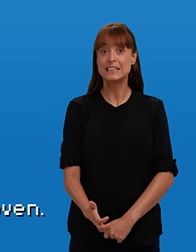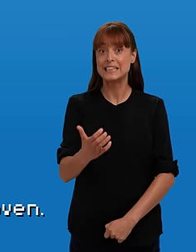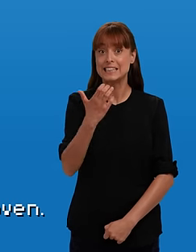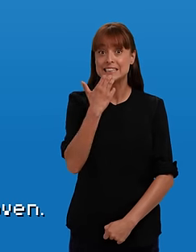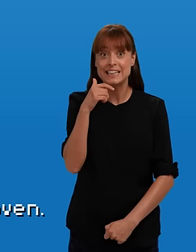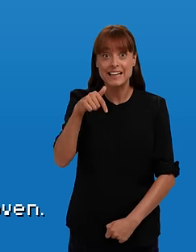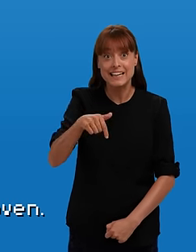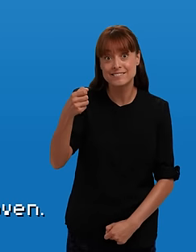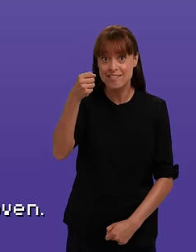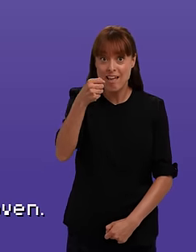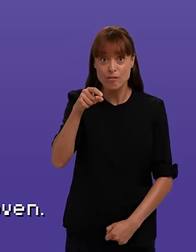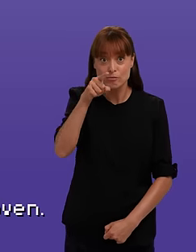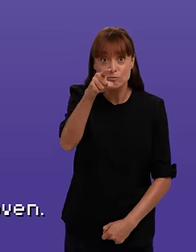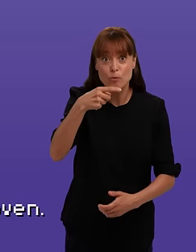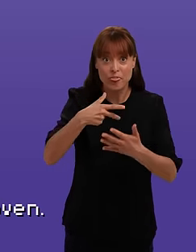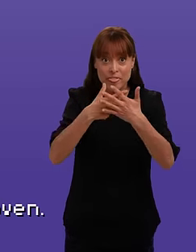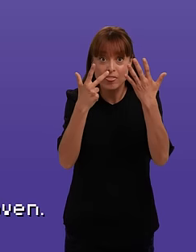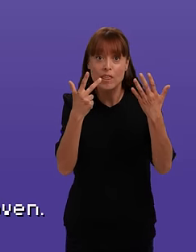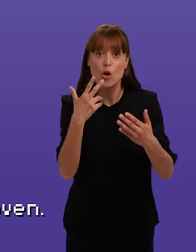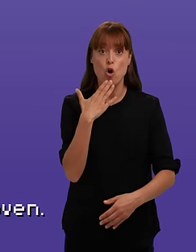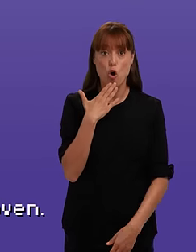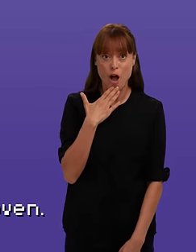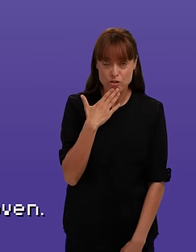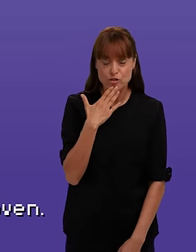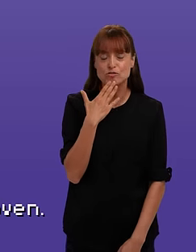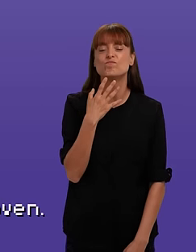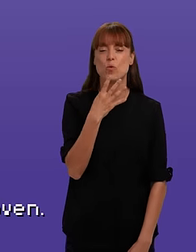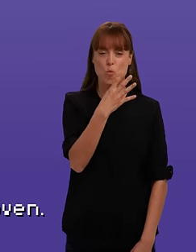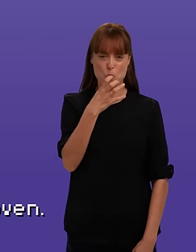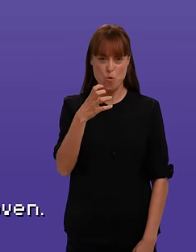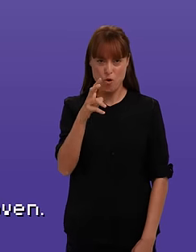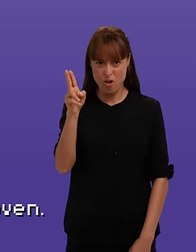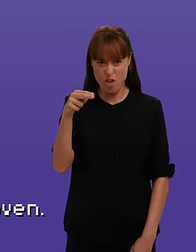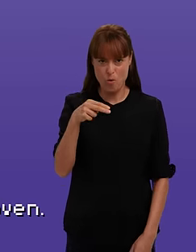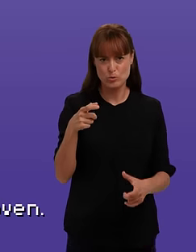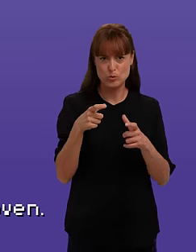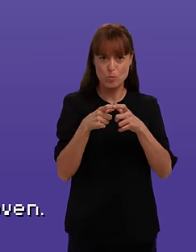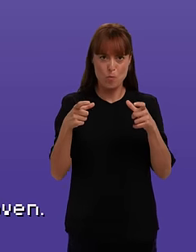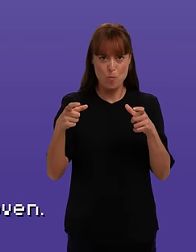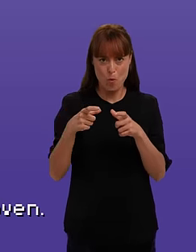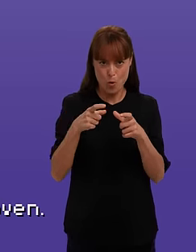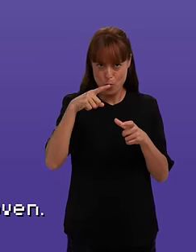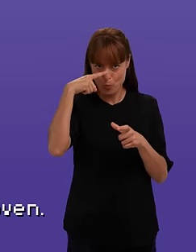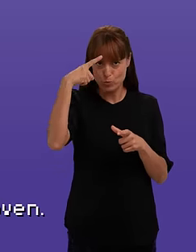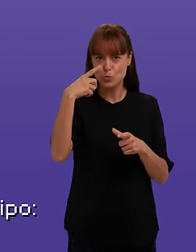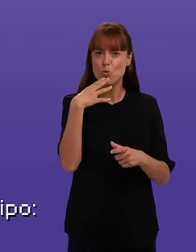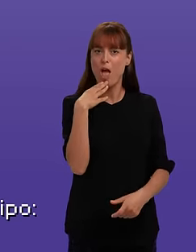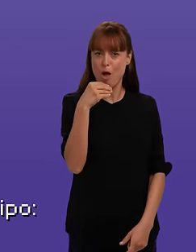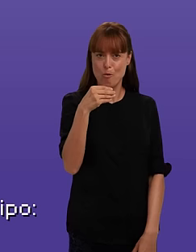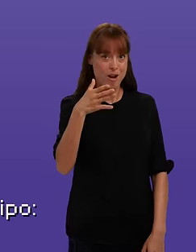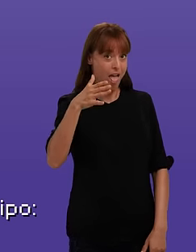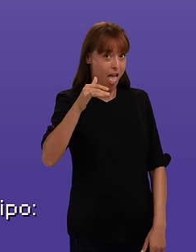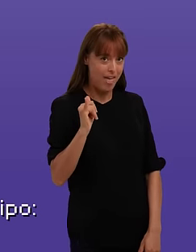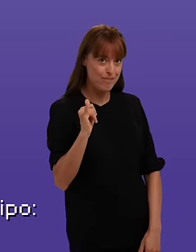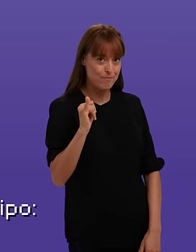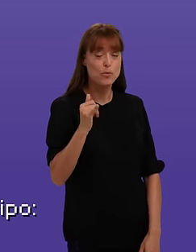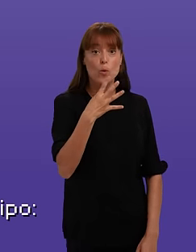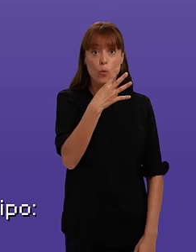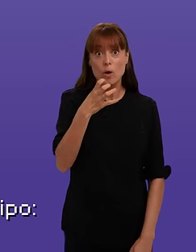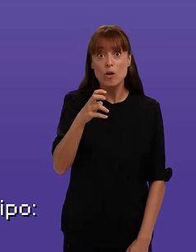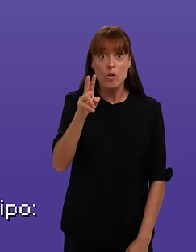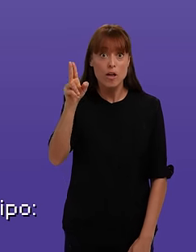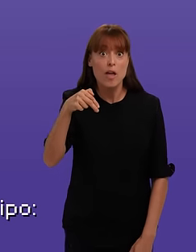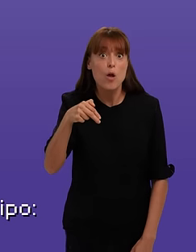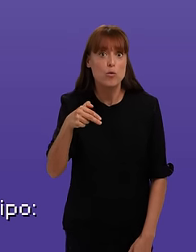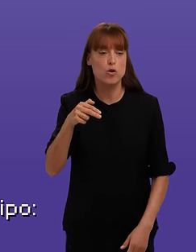Si este año cumples 18, tienes los 400 pavos del Bono Cultural Joven. 400 euros para